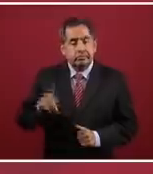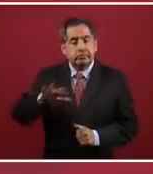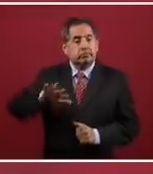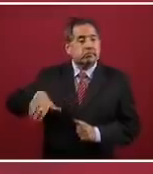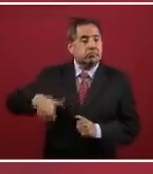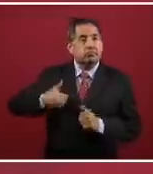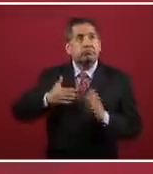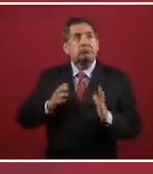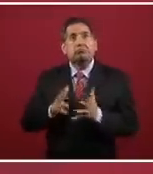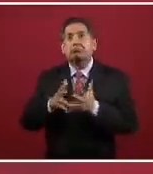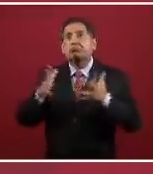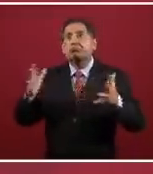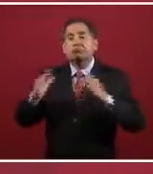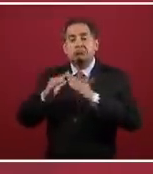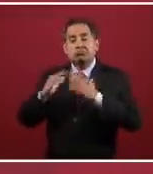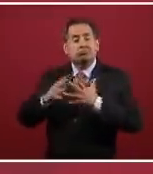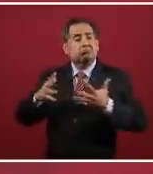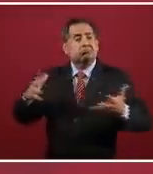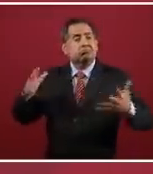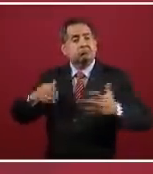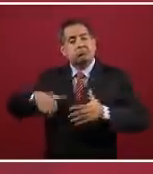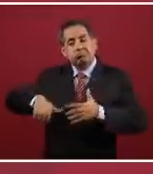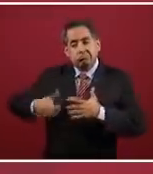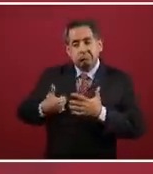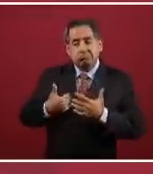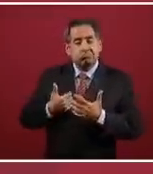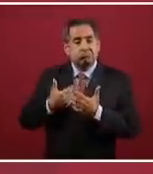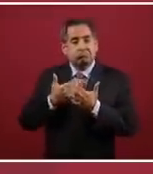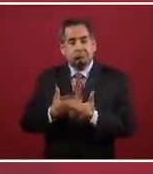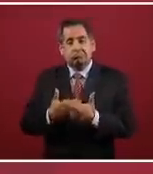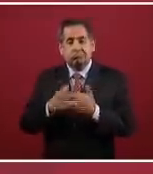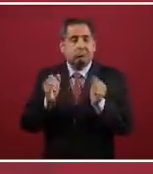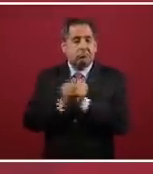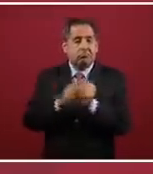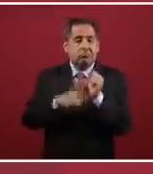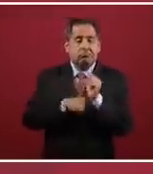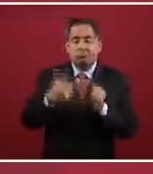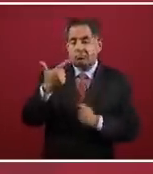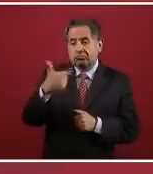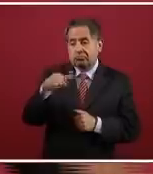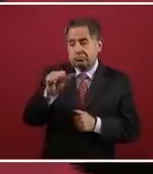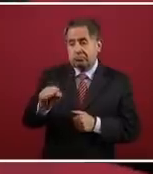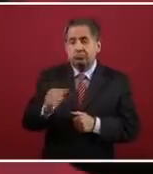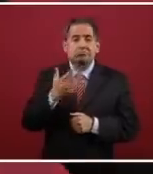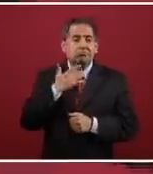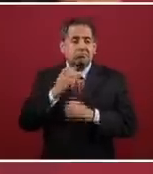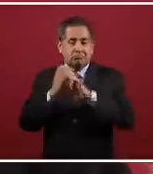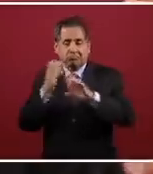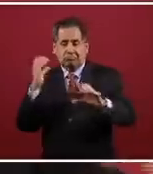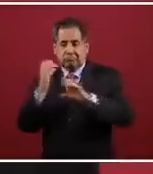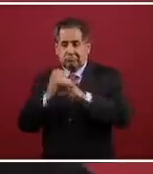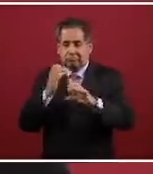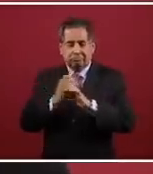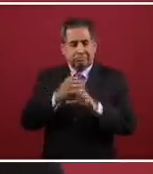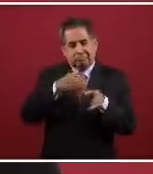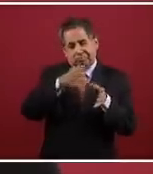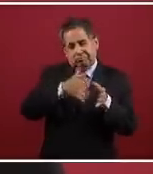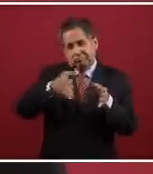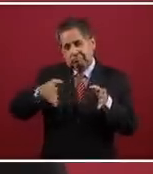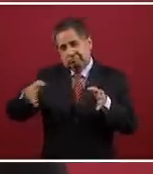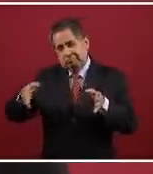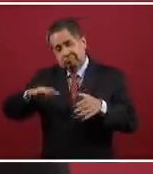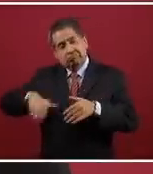almacenes de instalaciones con gas, pipas de distribución de